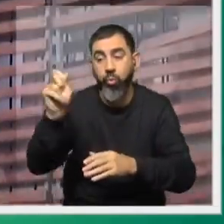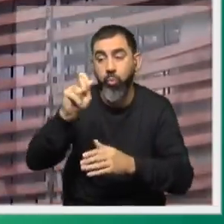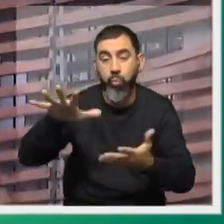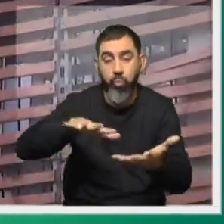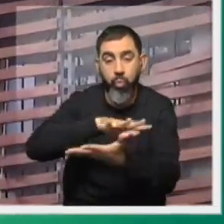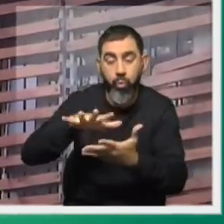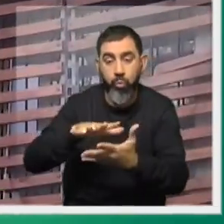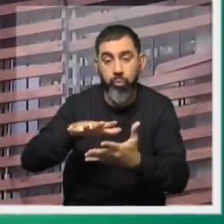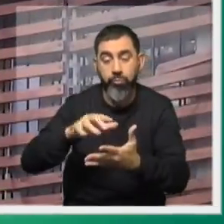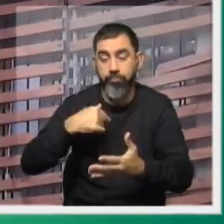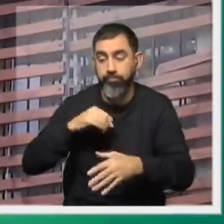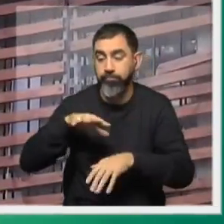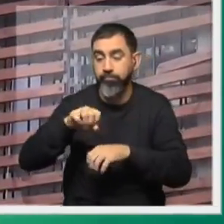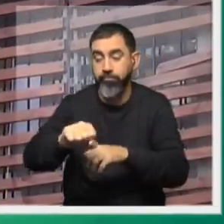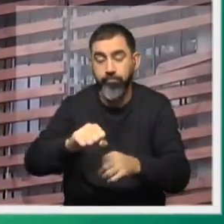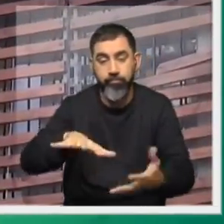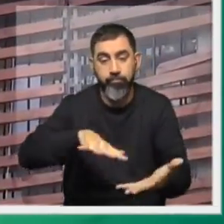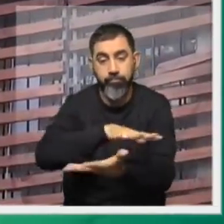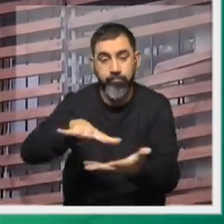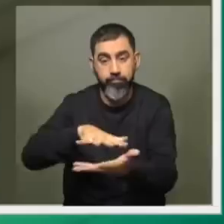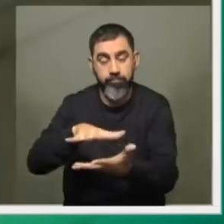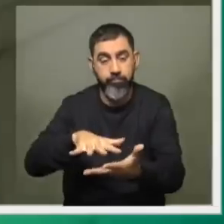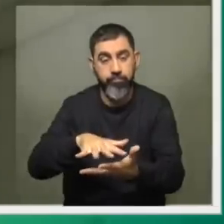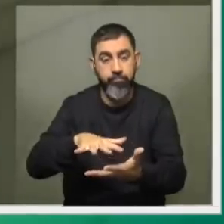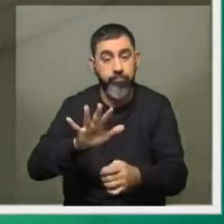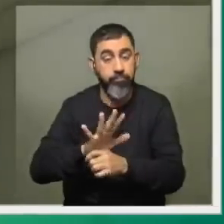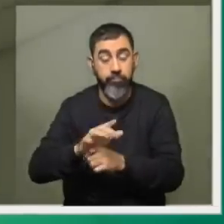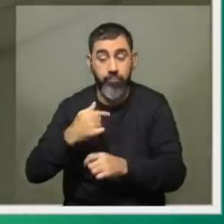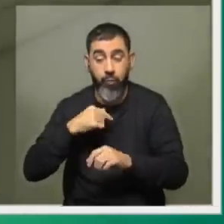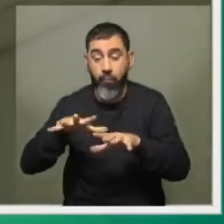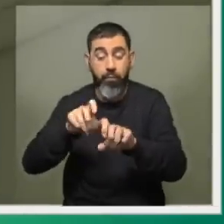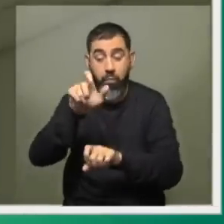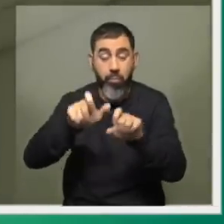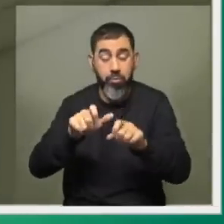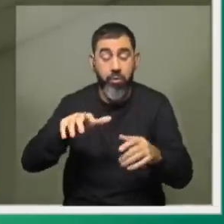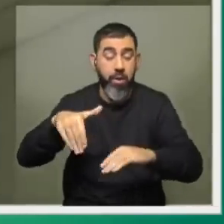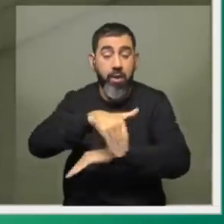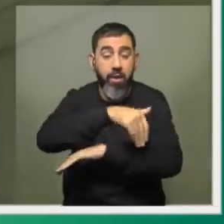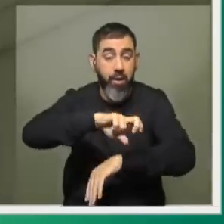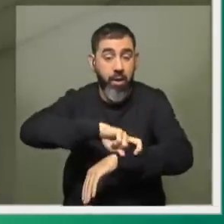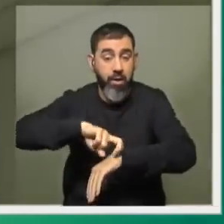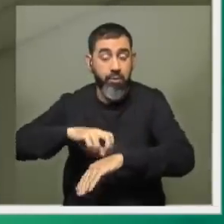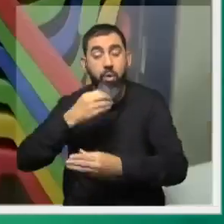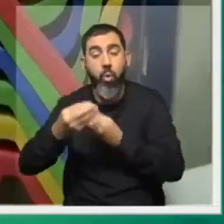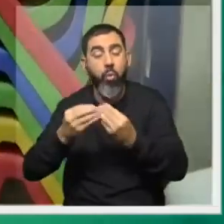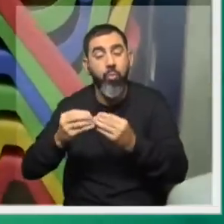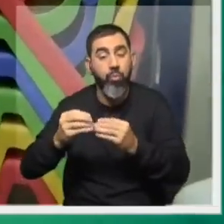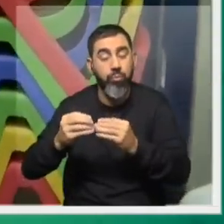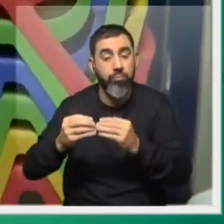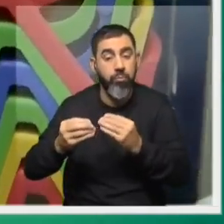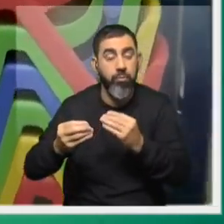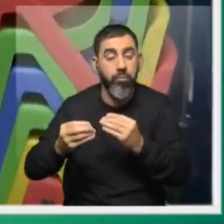esa invasión del espacio público que que es como el hábitat natural para las personas en situación de calle Bueno cómo trabajar permanentemente